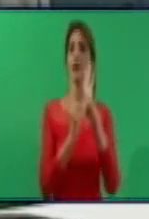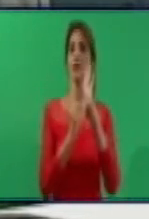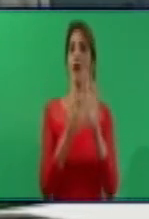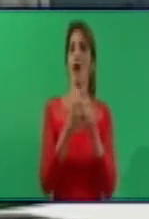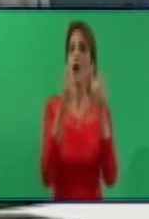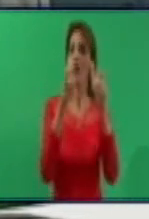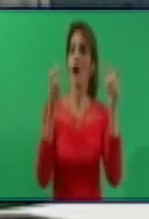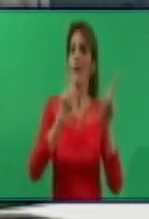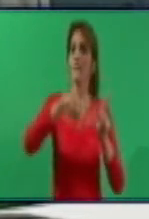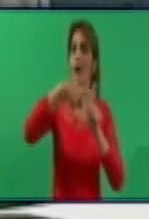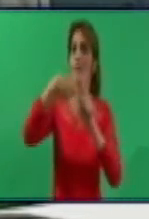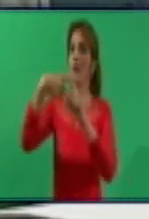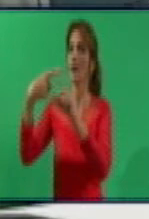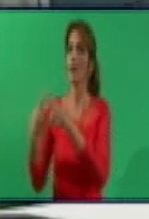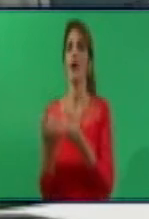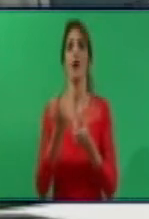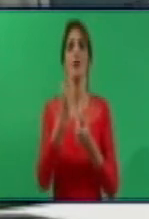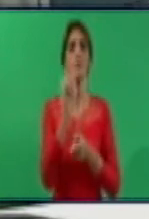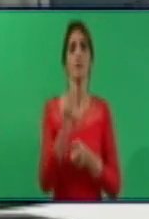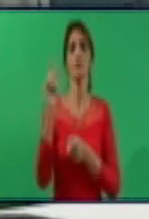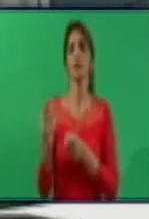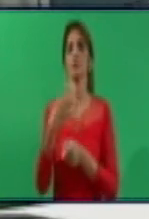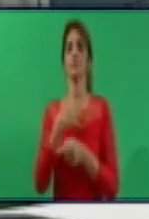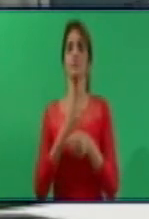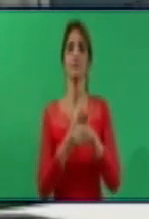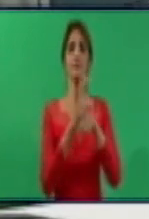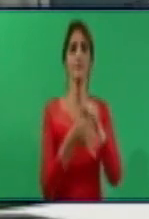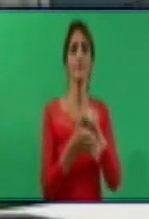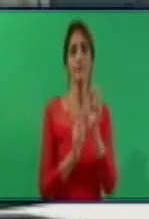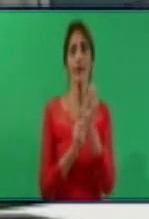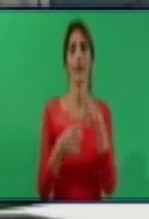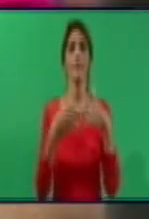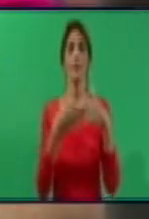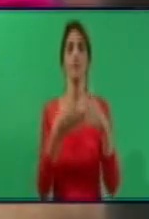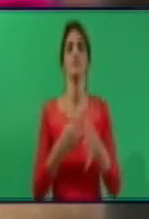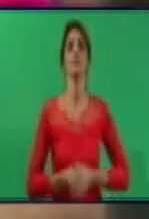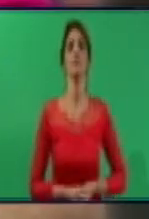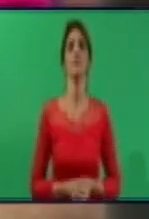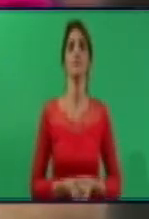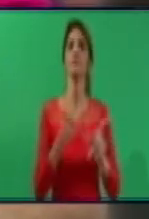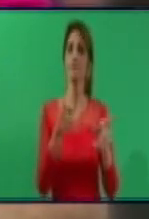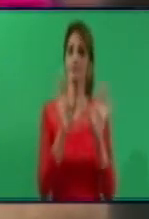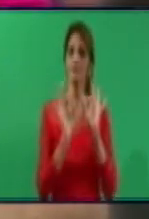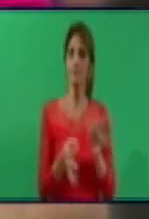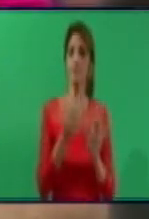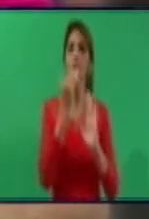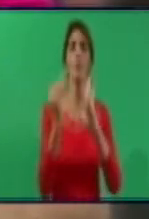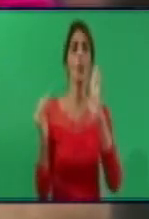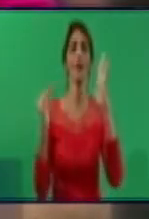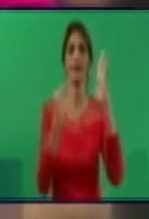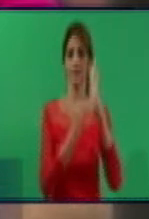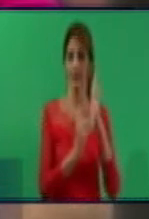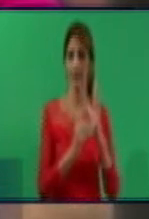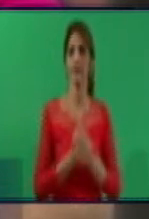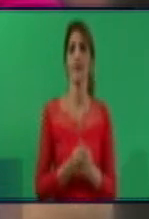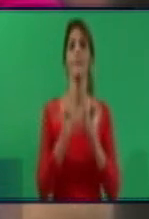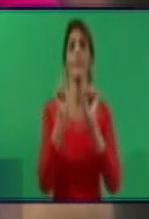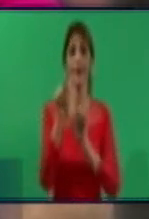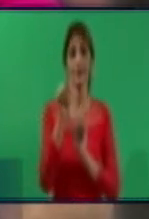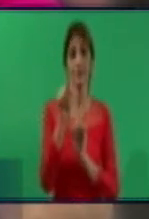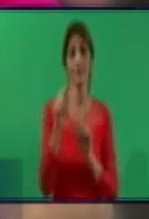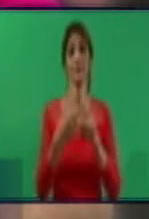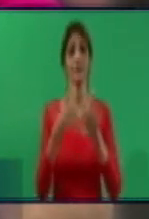casos positivos a la COVID-19 en nuestro territorio. Adelante. Así es, Yunel. Bueno, buenas tardes para ti, para todos los